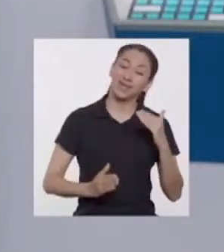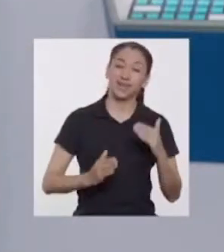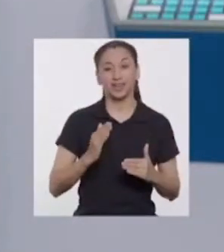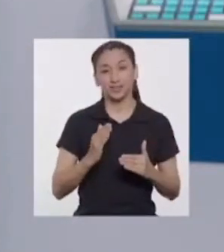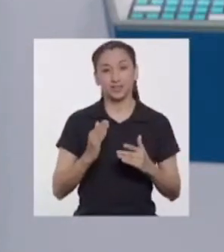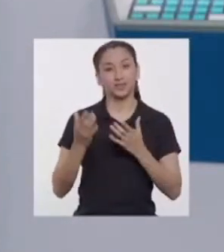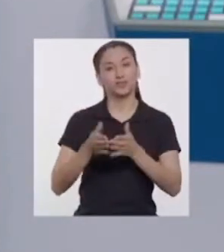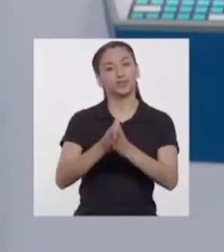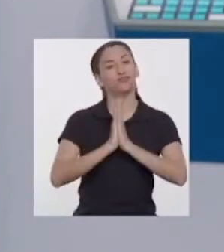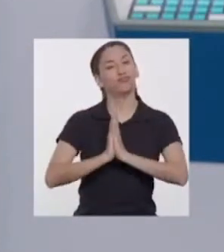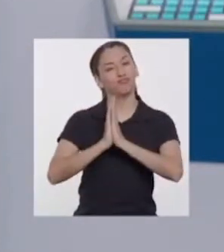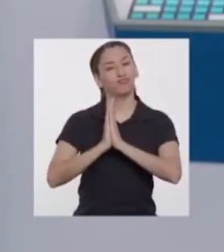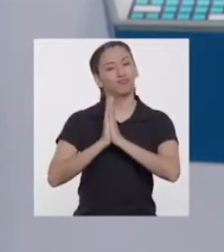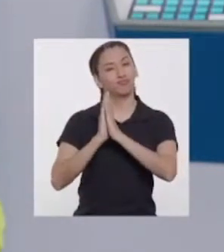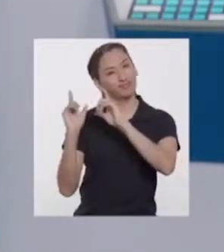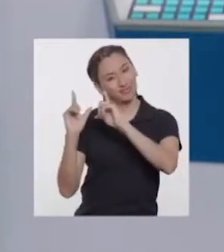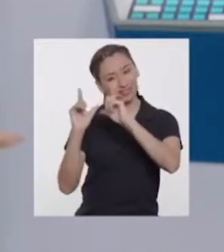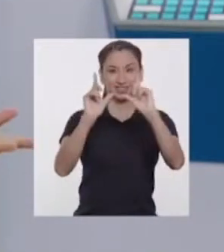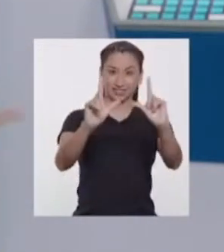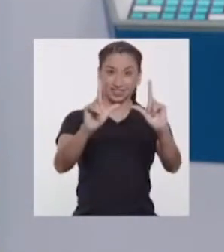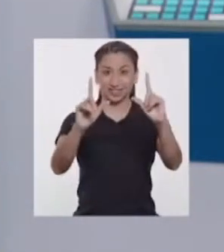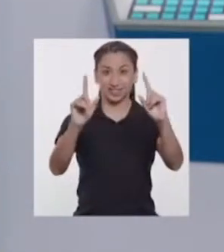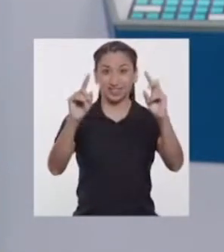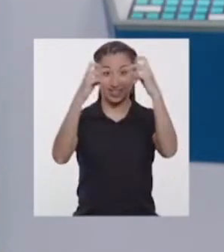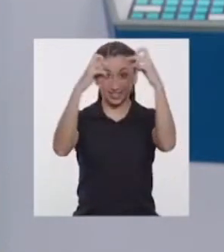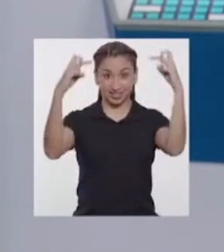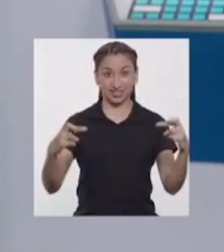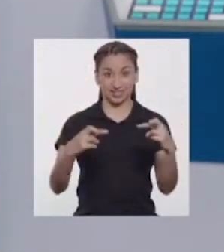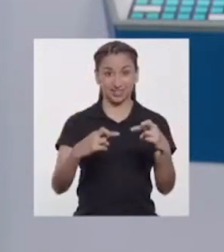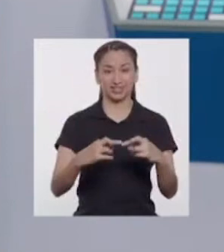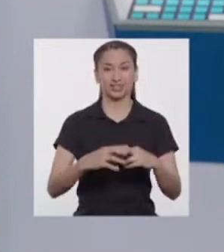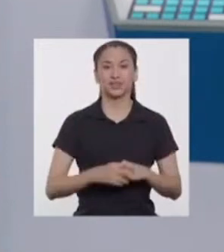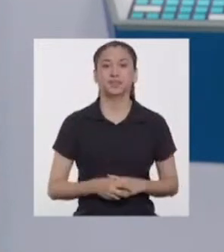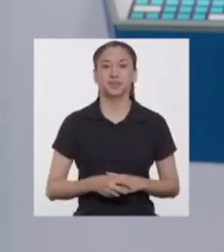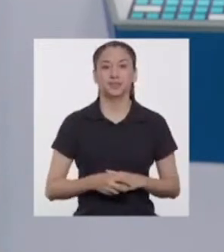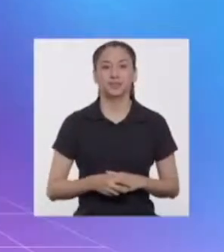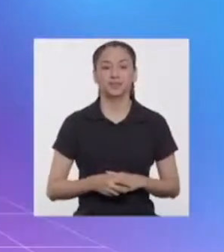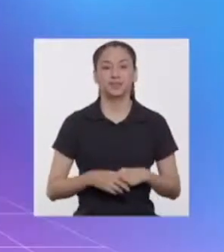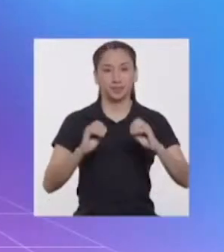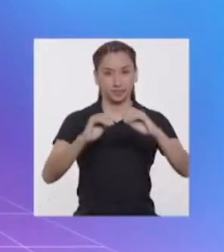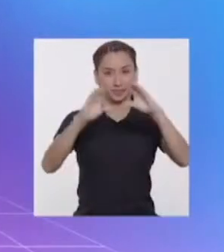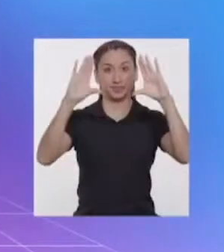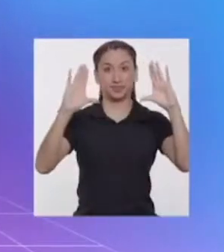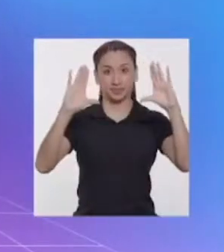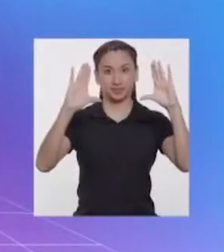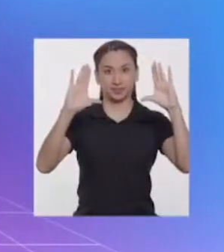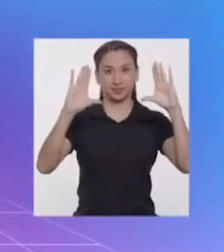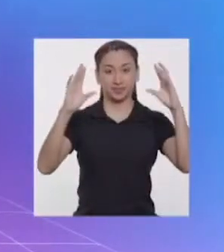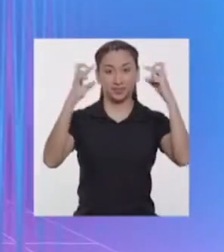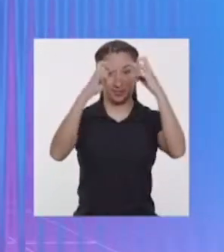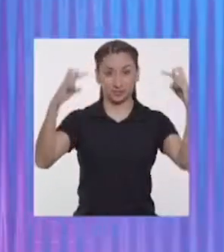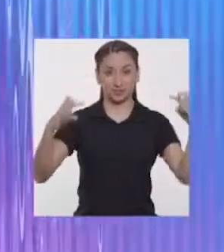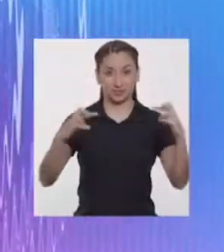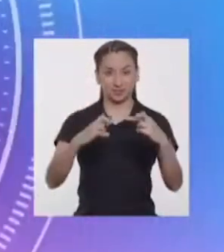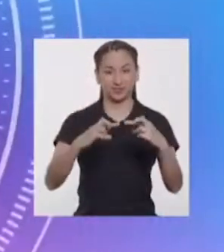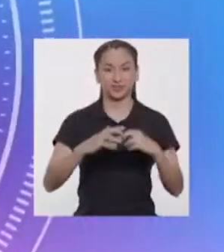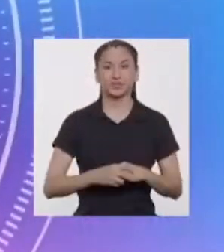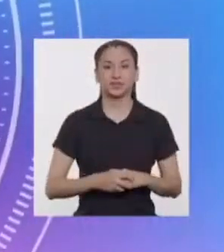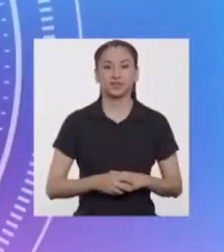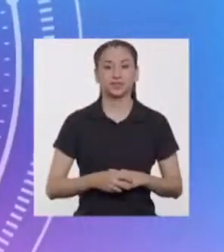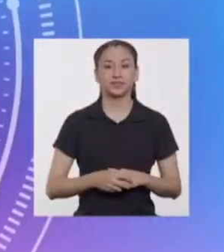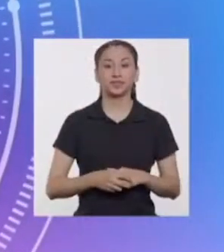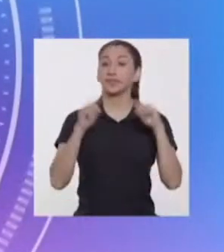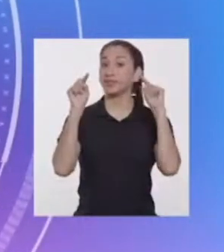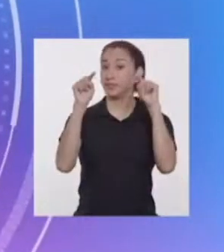Macabot, por favor, activa tu pizarra virtual. activando pizarra